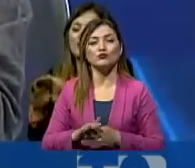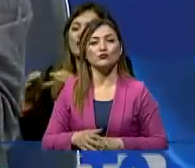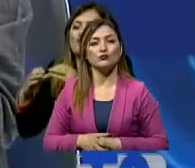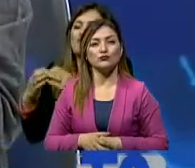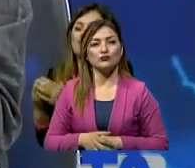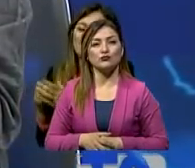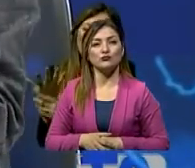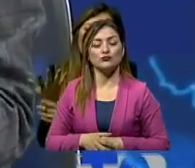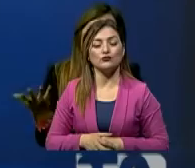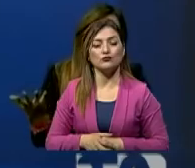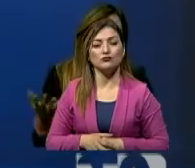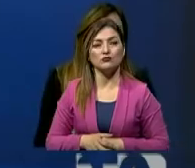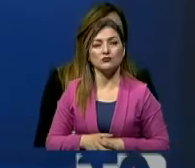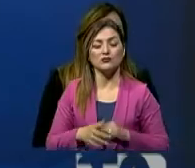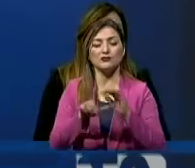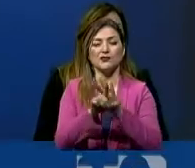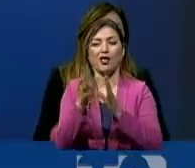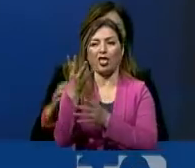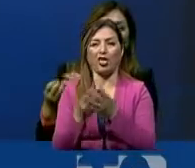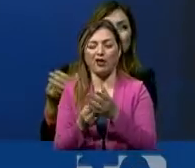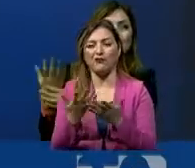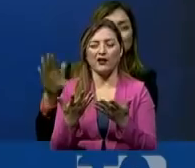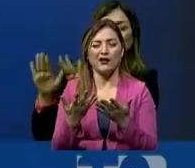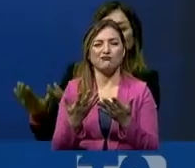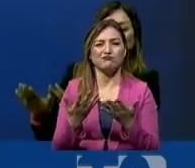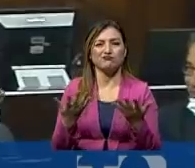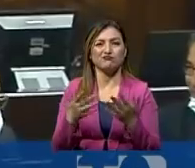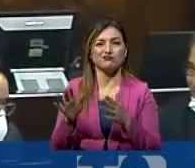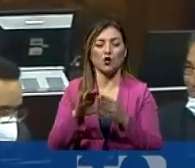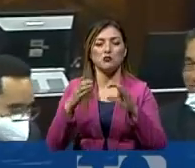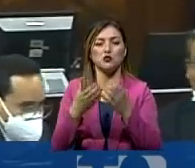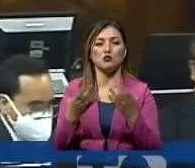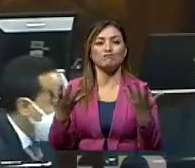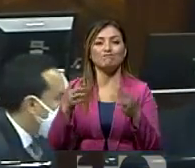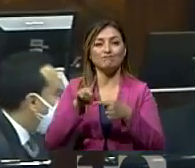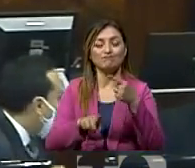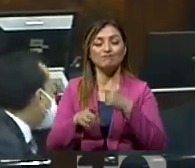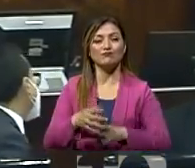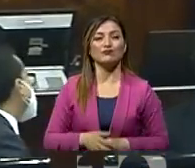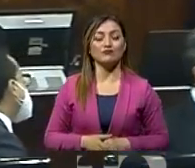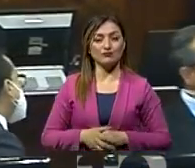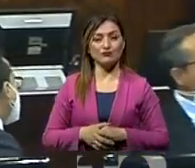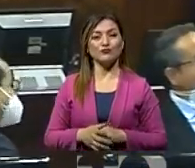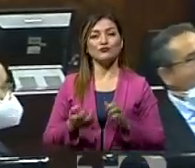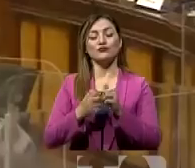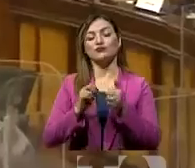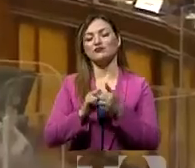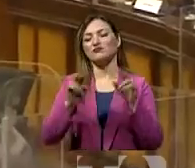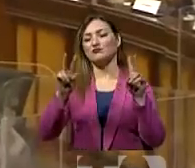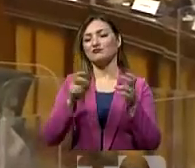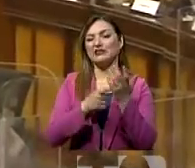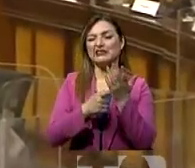vacío legal, entonces esa comisión queda como quiera en el limbo. Pero ese no es el único tema que levanta pasiones a la interna